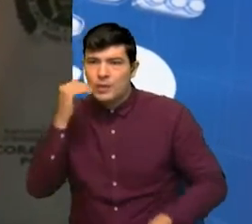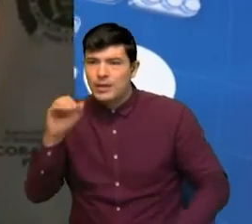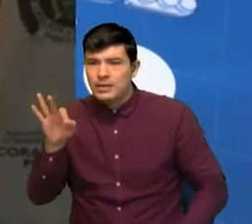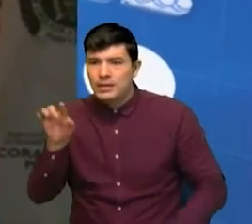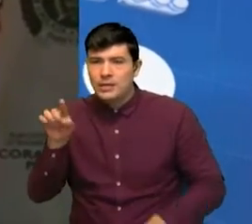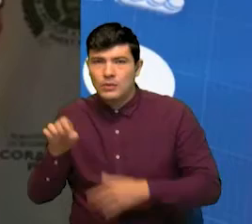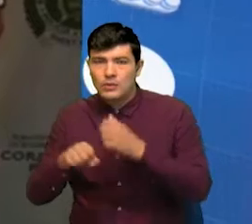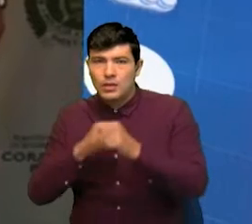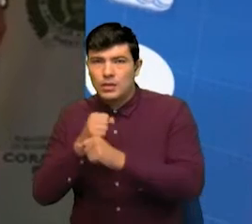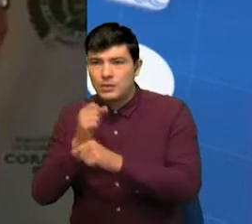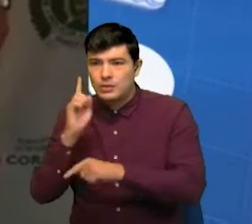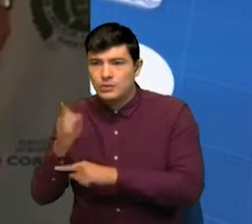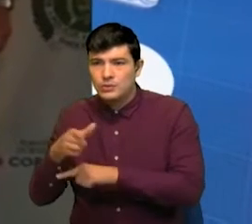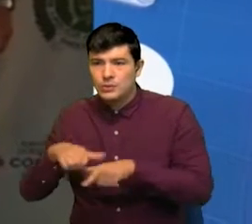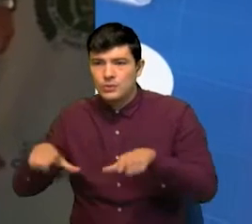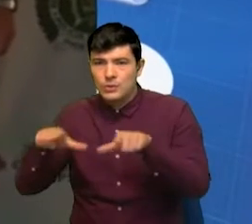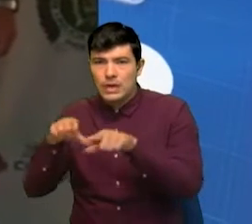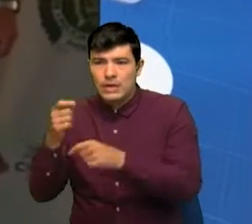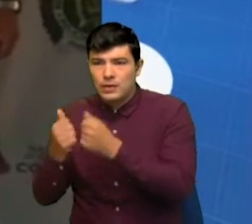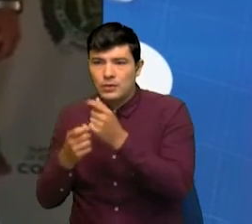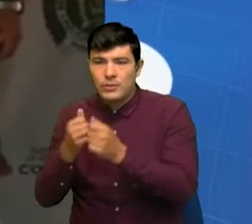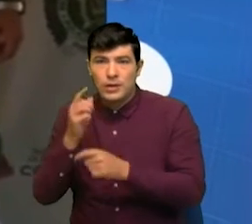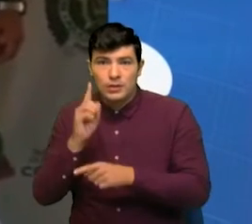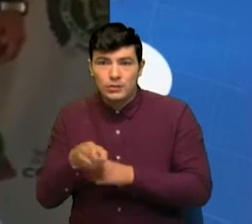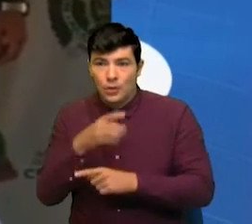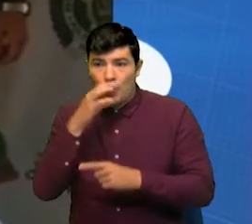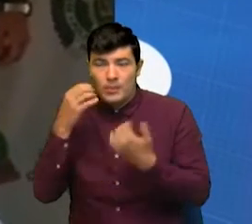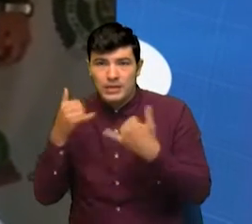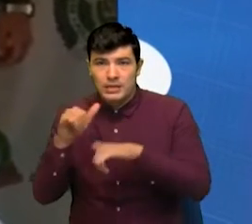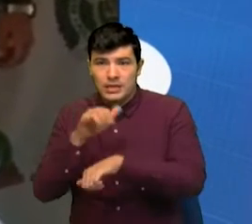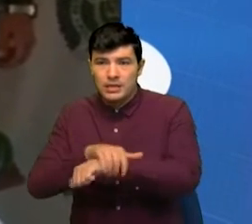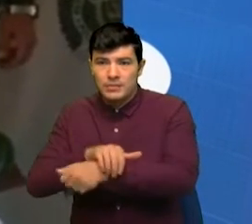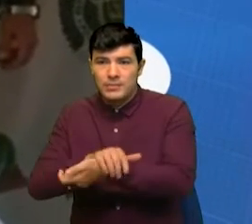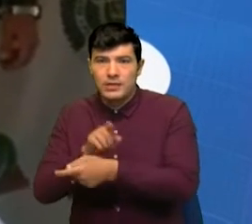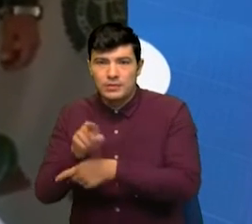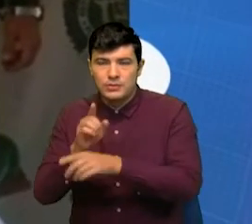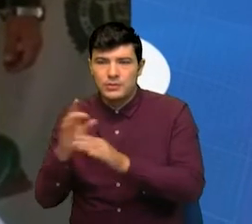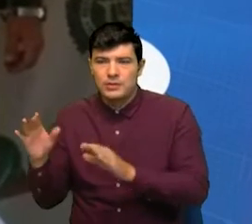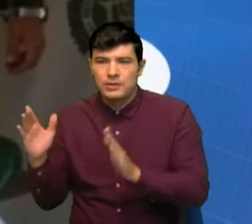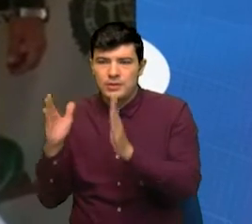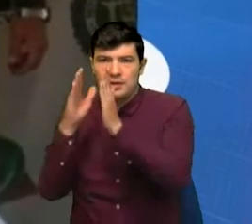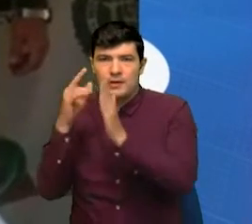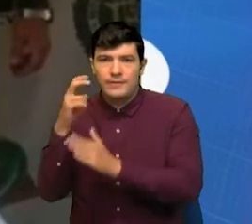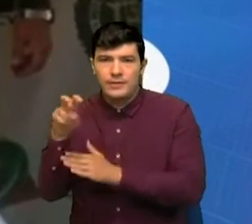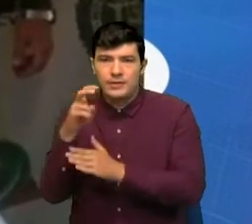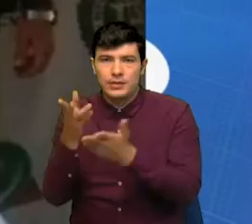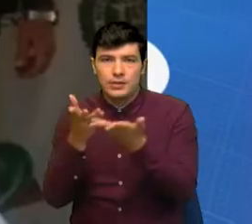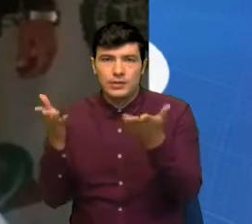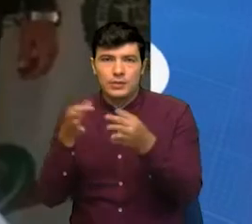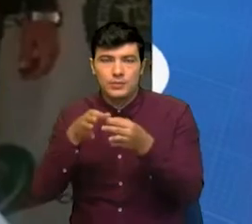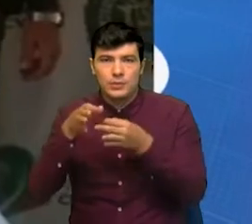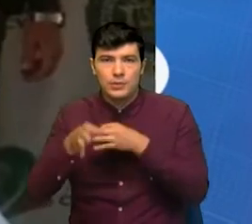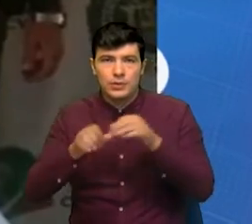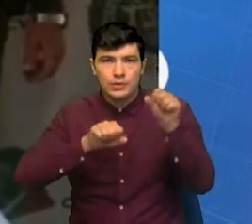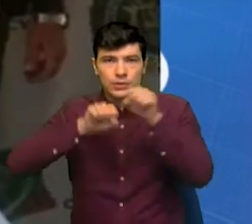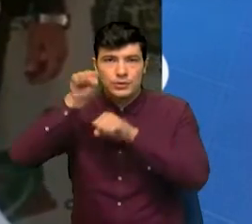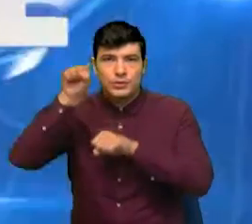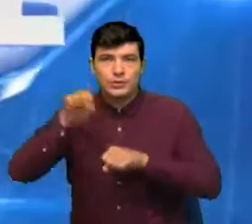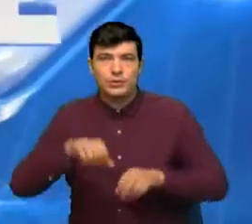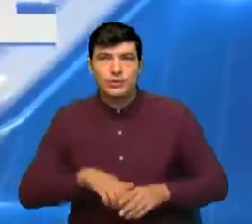en un establecimiento comercial. El hombre fue capturado y dejado a disposición de la Fiscalía del Socorro.